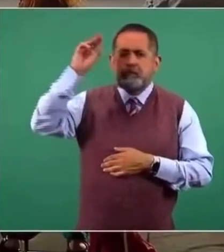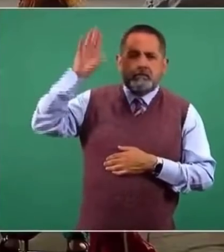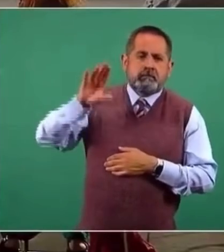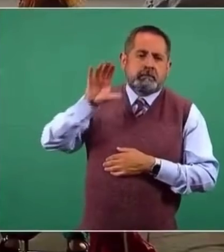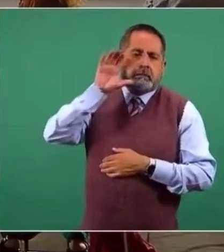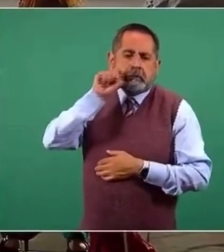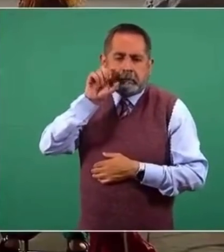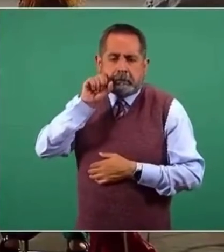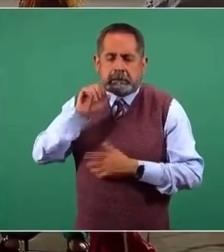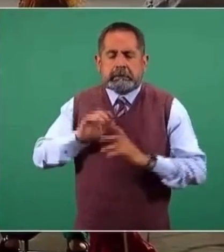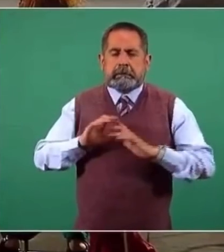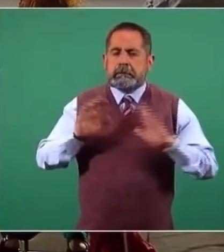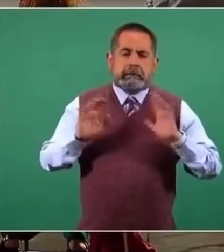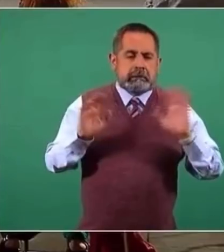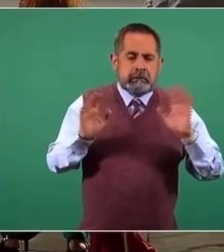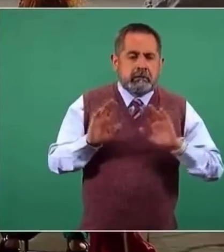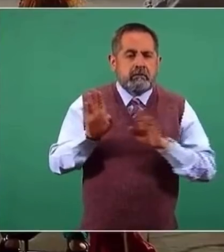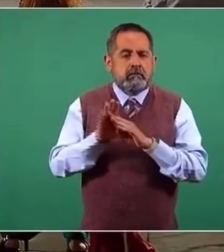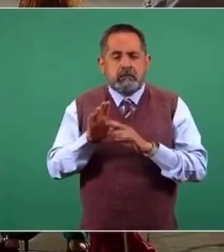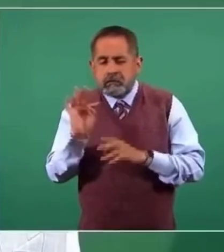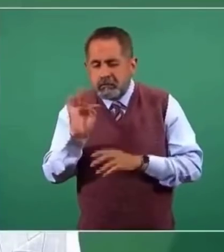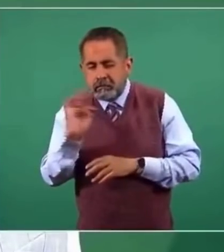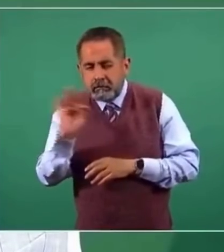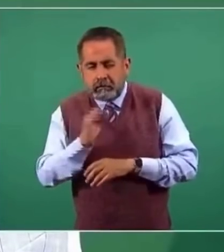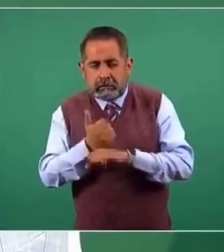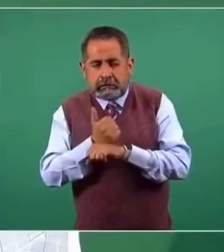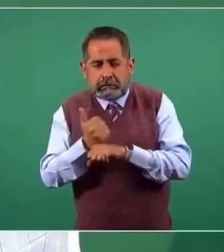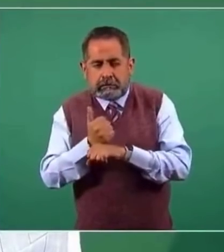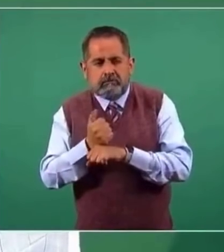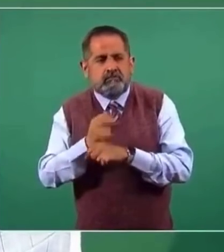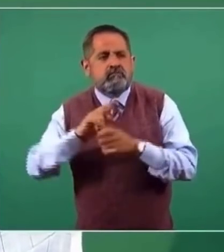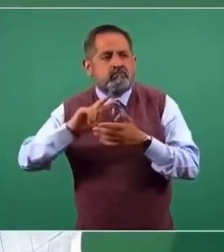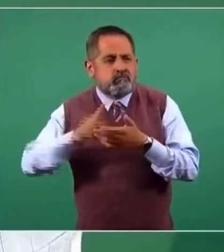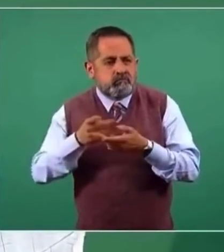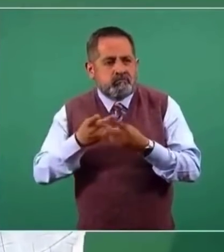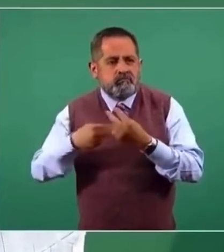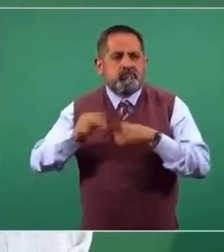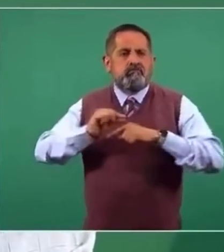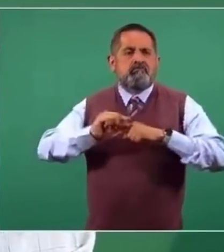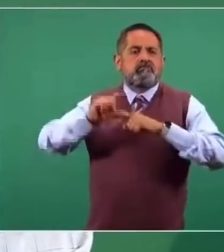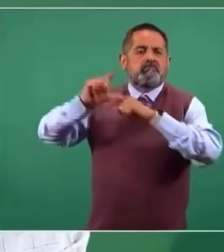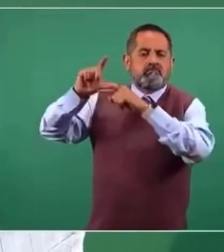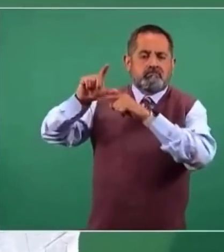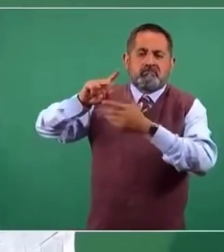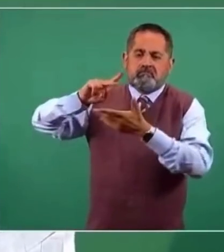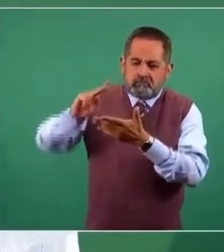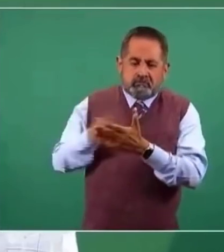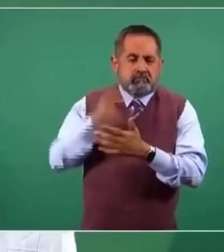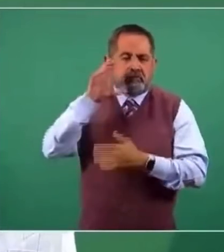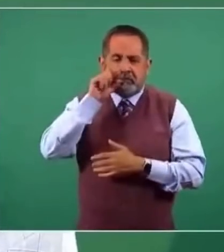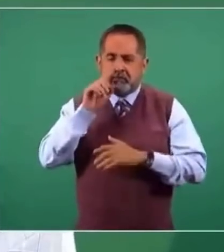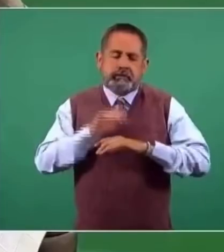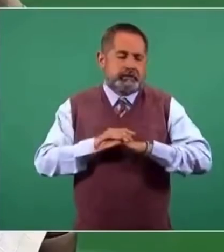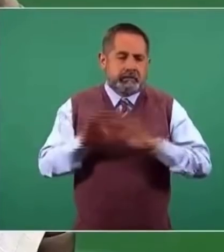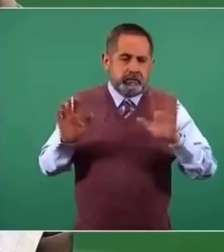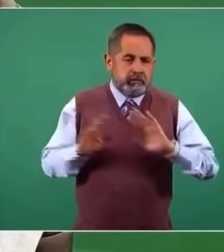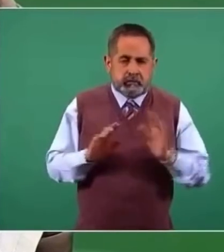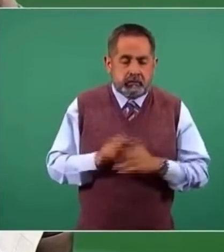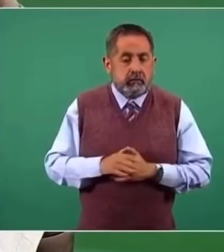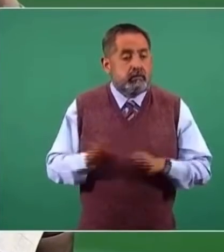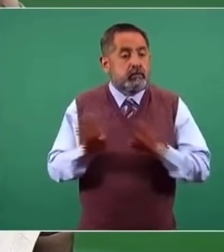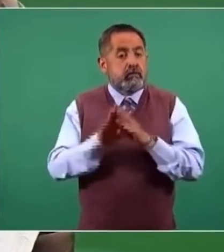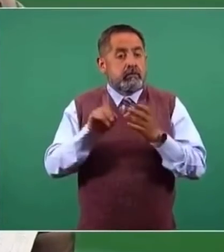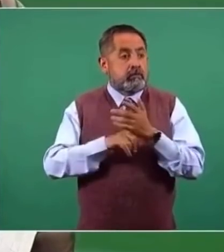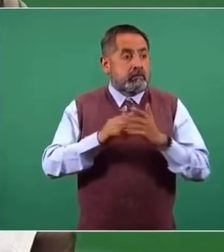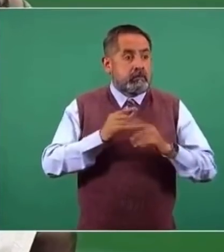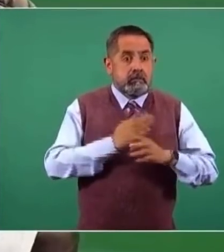momento alguna de ellas pudiera regresar de un amarillo a un naranja o de un verde a un naranja o potencialmente inclusive